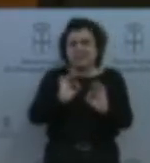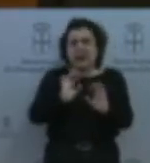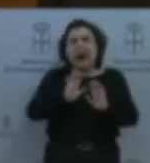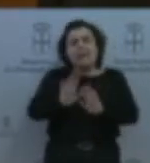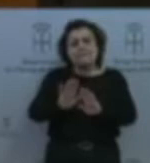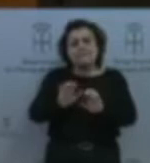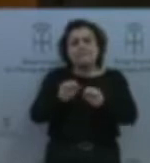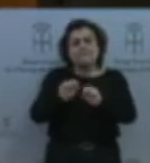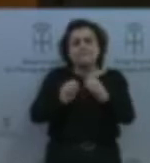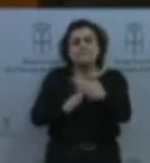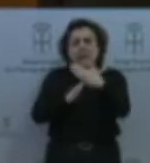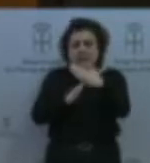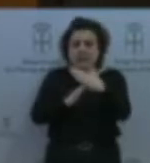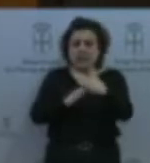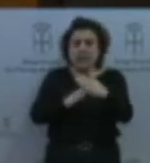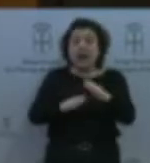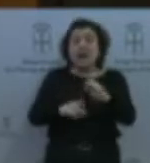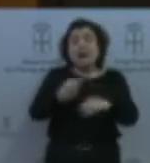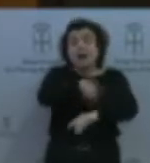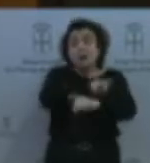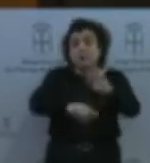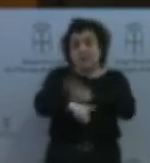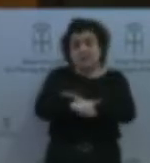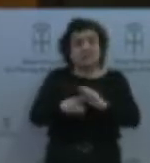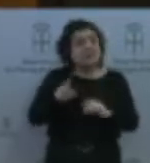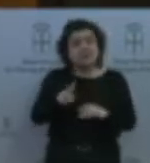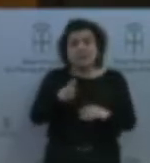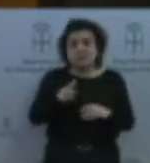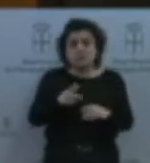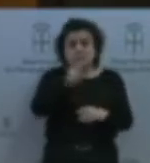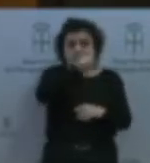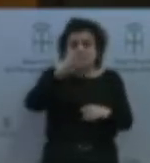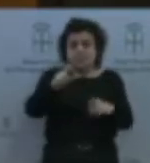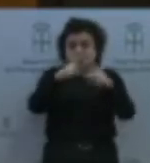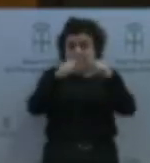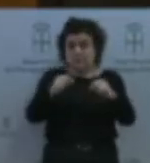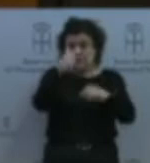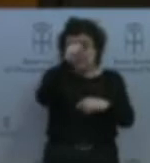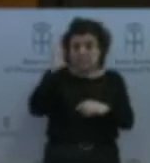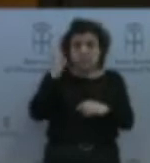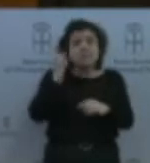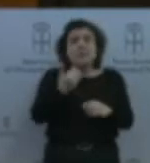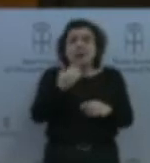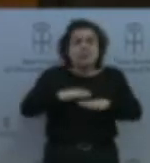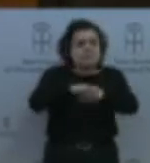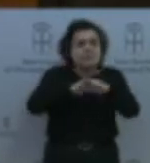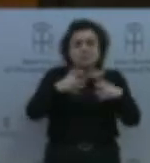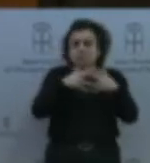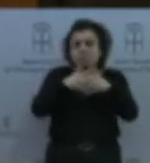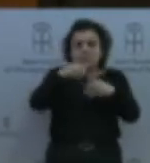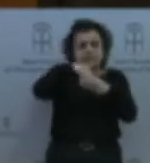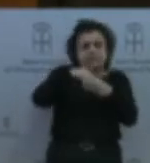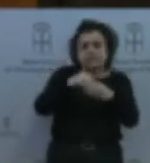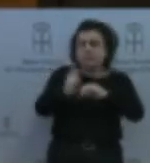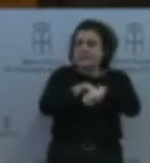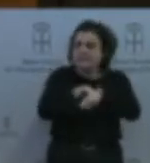libertades de la ciudadanía y es visceral, pero también estratégica. Necesiten que la sociedad esté dividida, que la gente esté aislado, necesiten